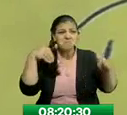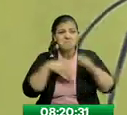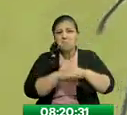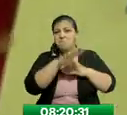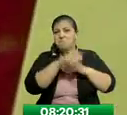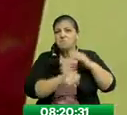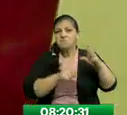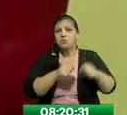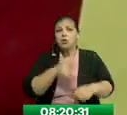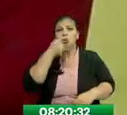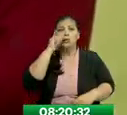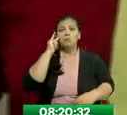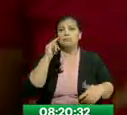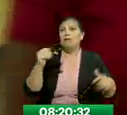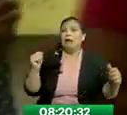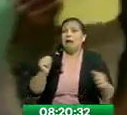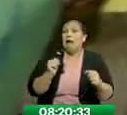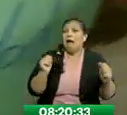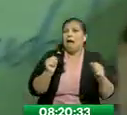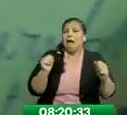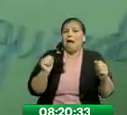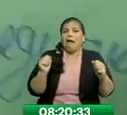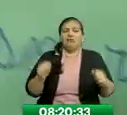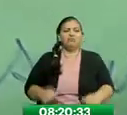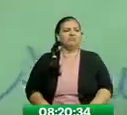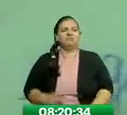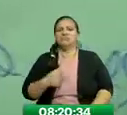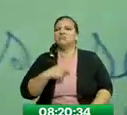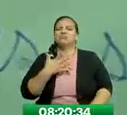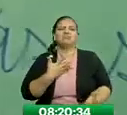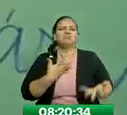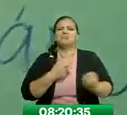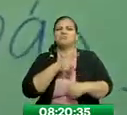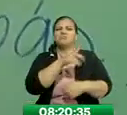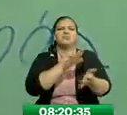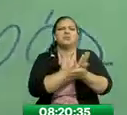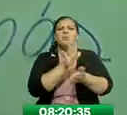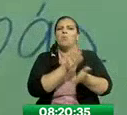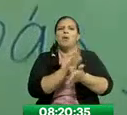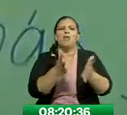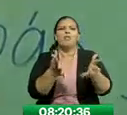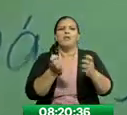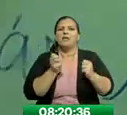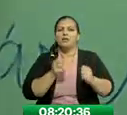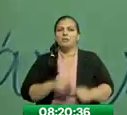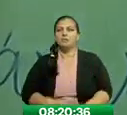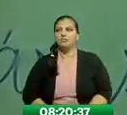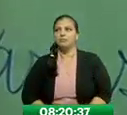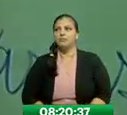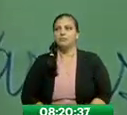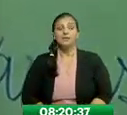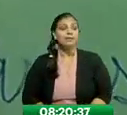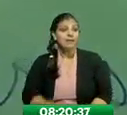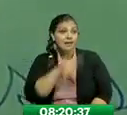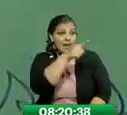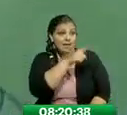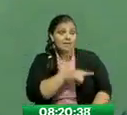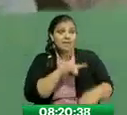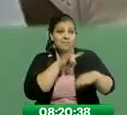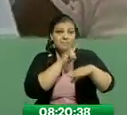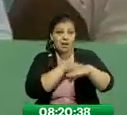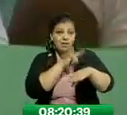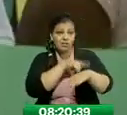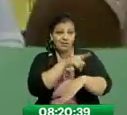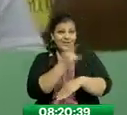Listo. Buenos días, damita. Incluso han encontrado a sujetos con cuchillos en los baños de la escuela. Sí, en el baño de las niñas la primera